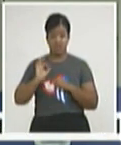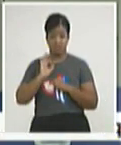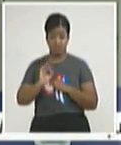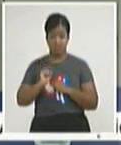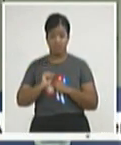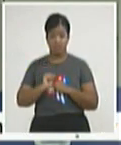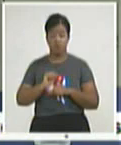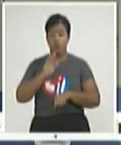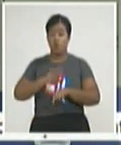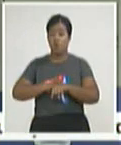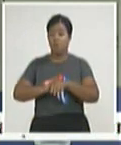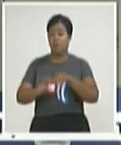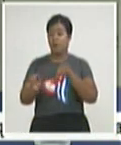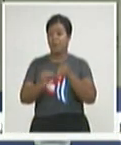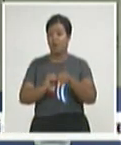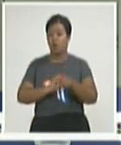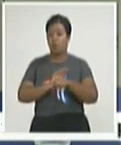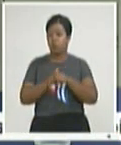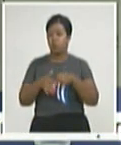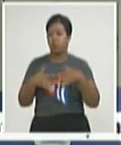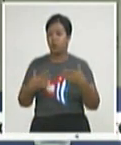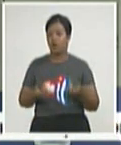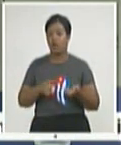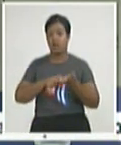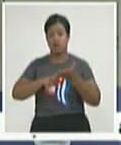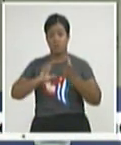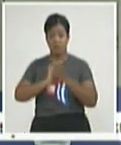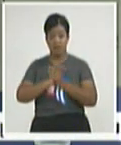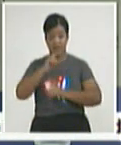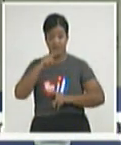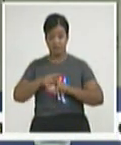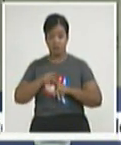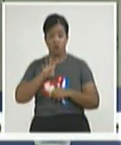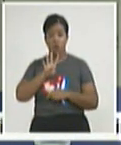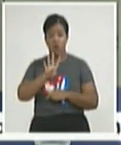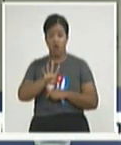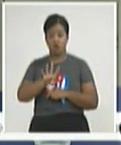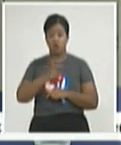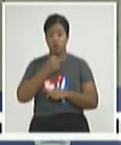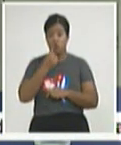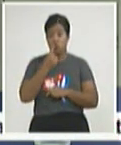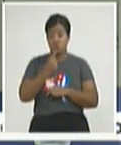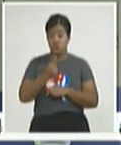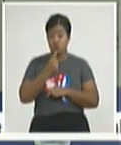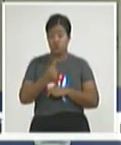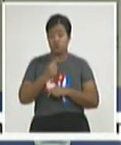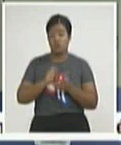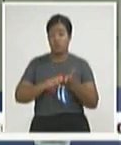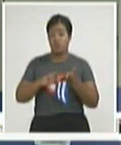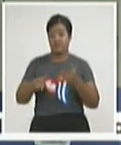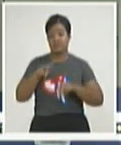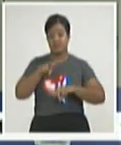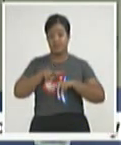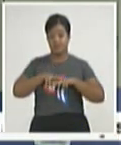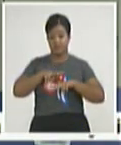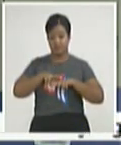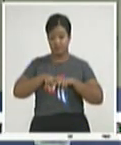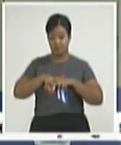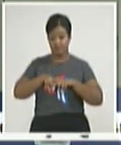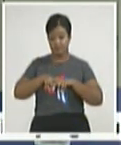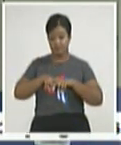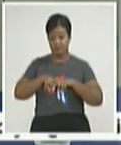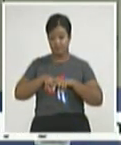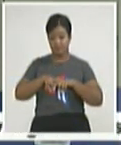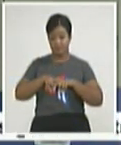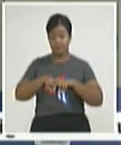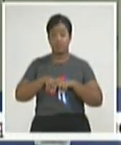de la transmisión en la provincia de Matanzas 4 y 1 de la transmisión en La Habana, 2 bolivianos